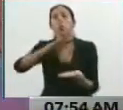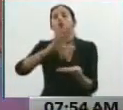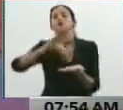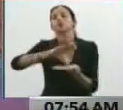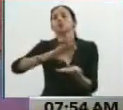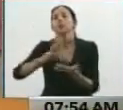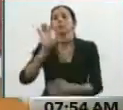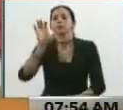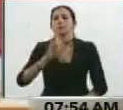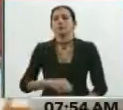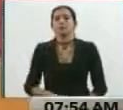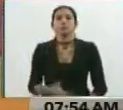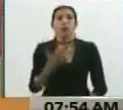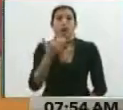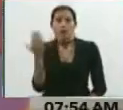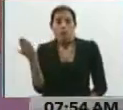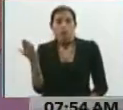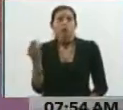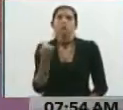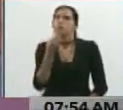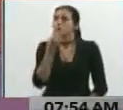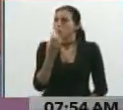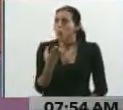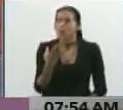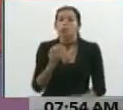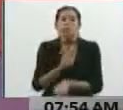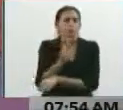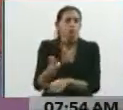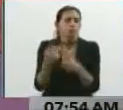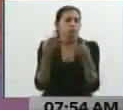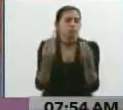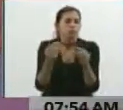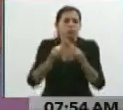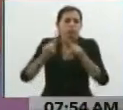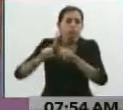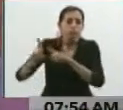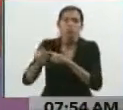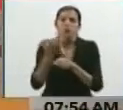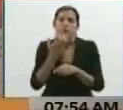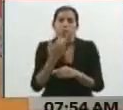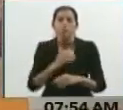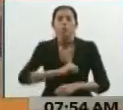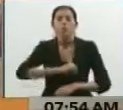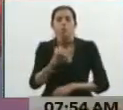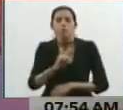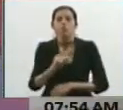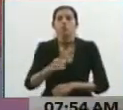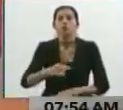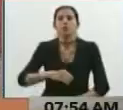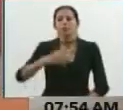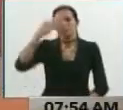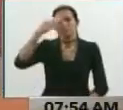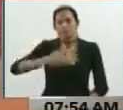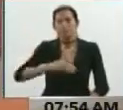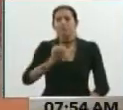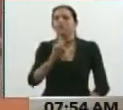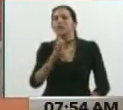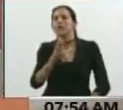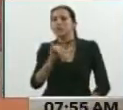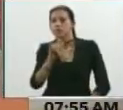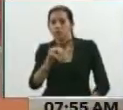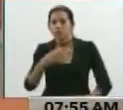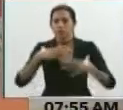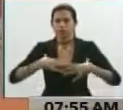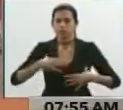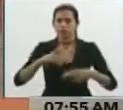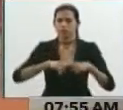una herramienta yo pienso que de mucha utilidad los organismos del estado por ejemplo este el sebin el ministerio de